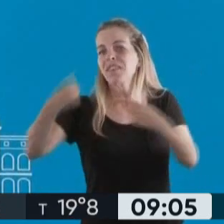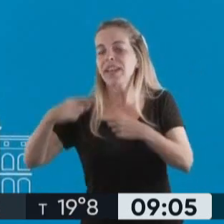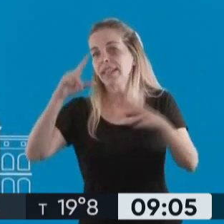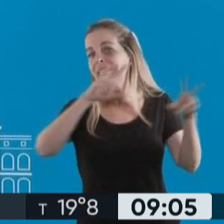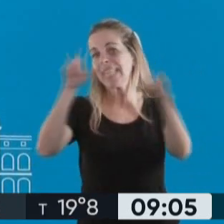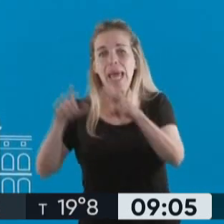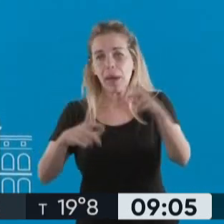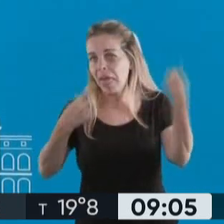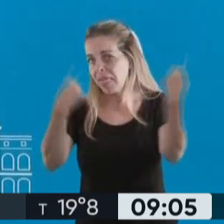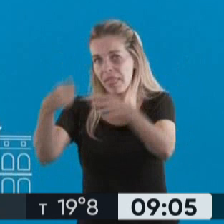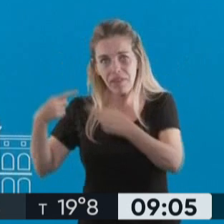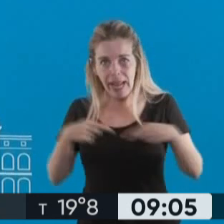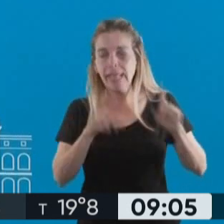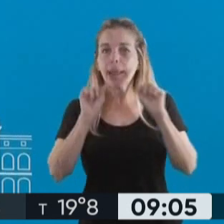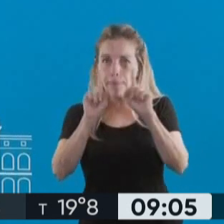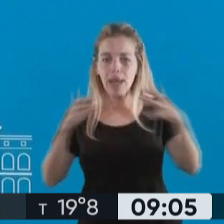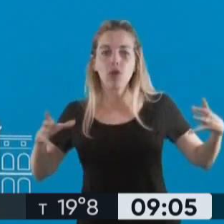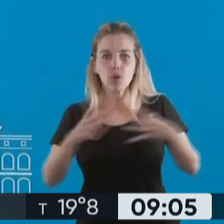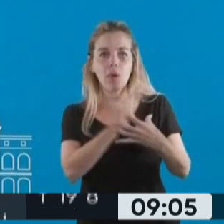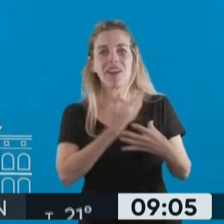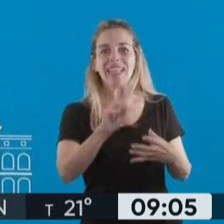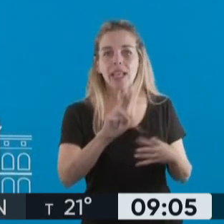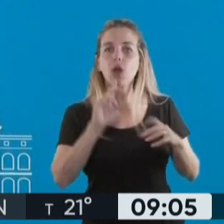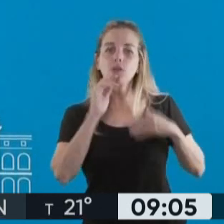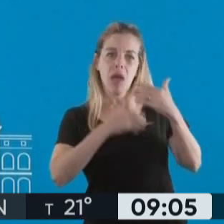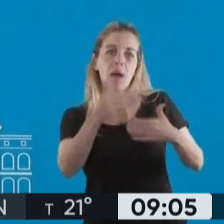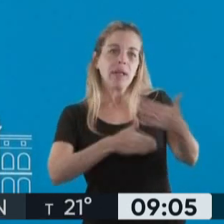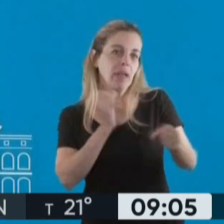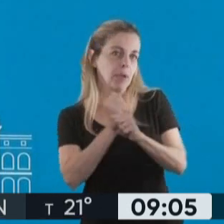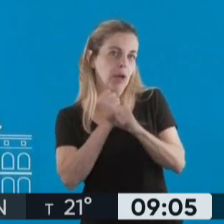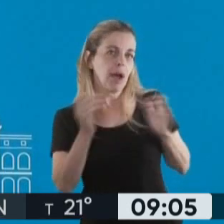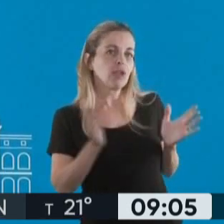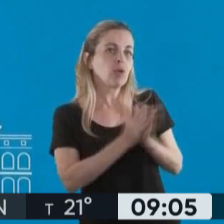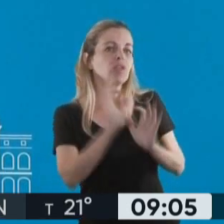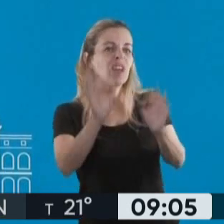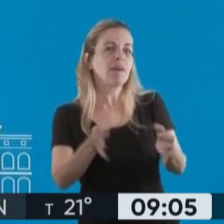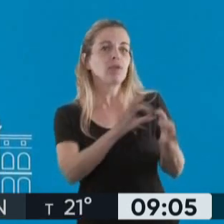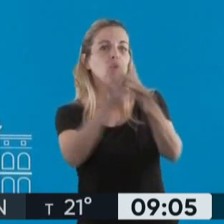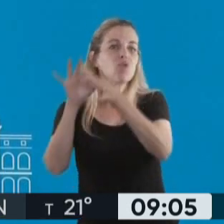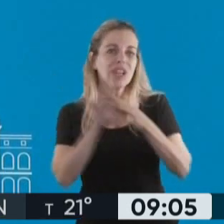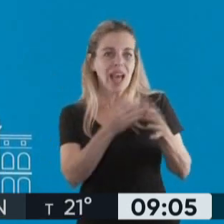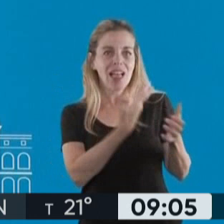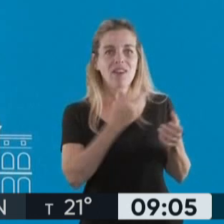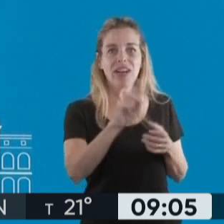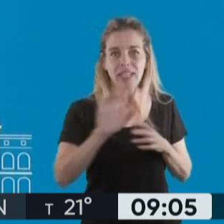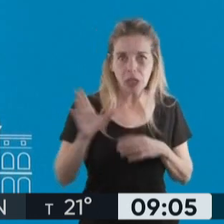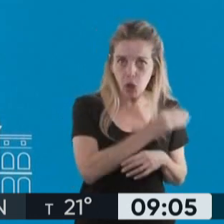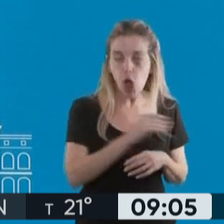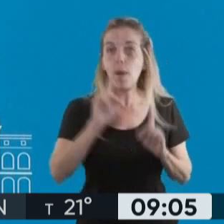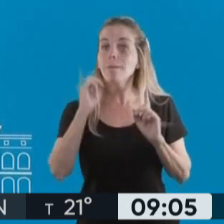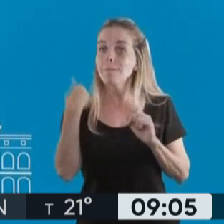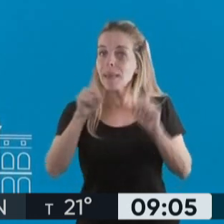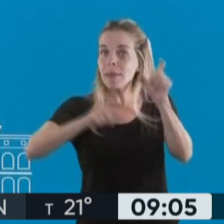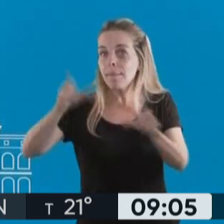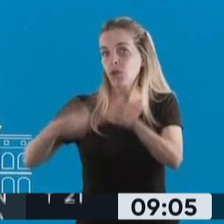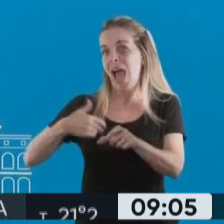Sintetizamos adentro del Frente de Todos y avanzamos convencidos que la unidad, no solo del Frente de Todos, sino que la unidad de todos y todas los